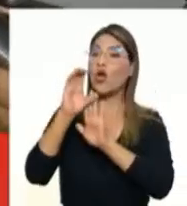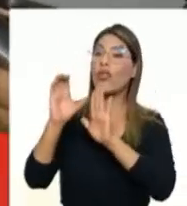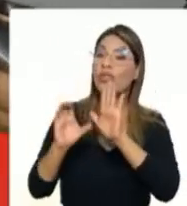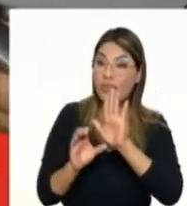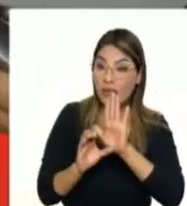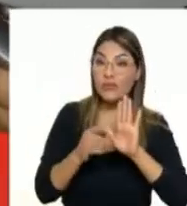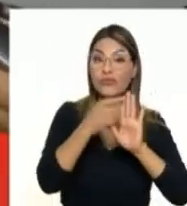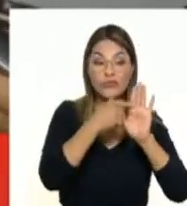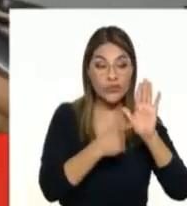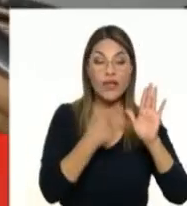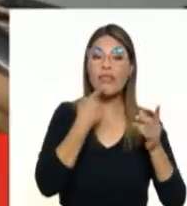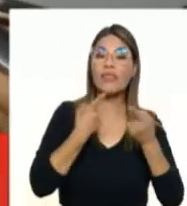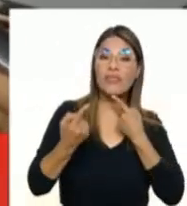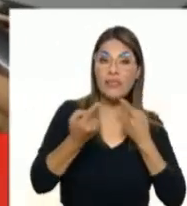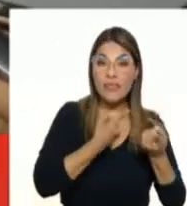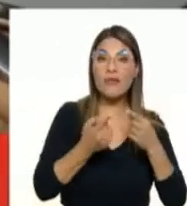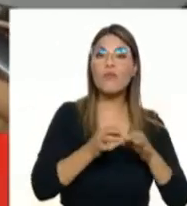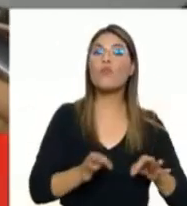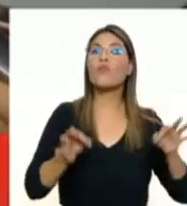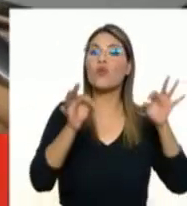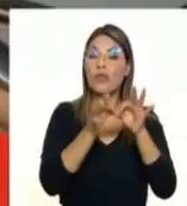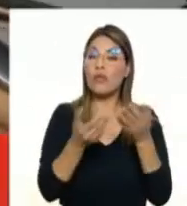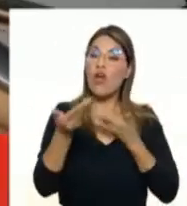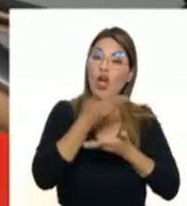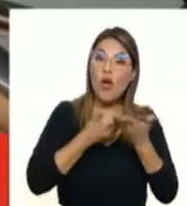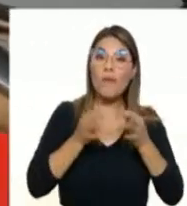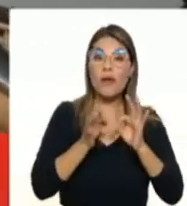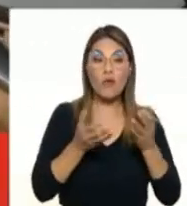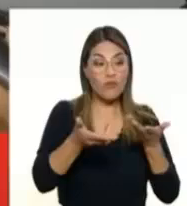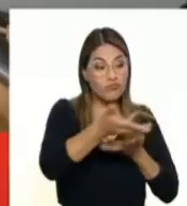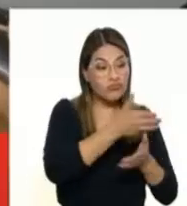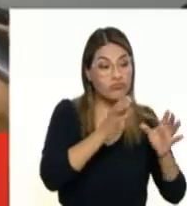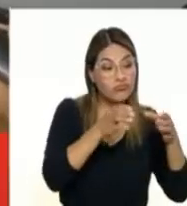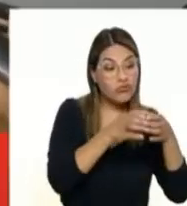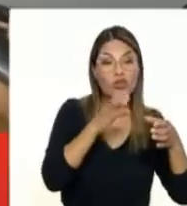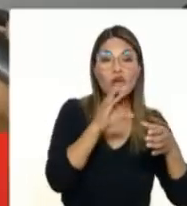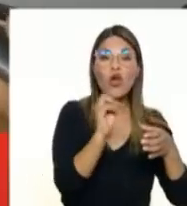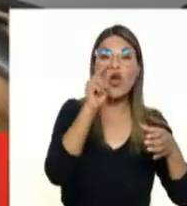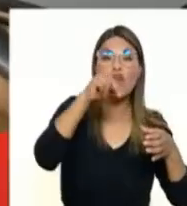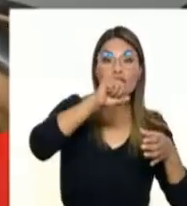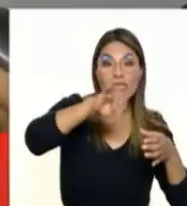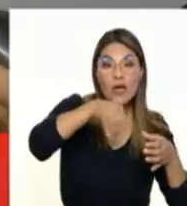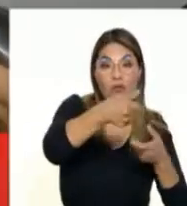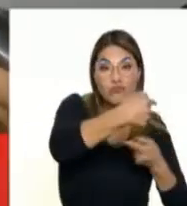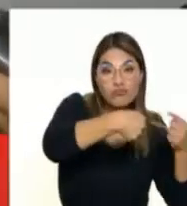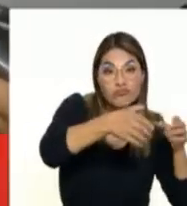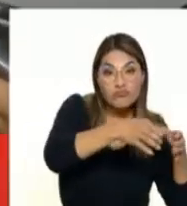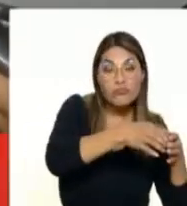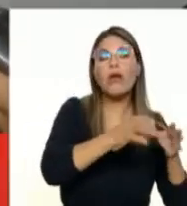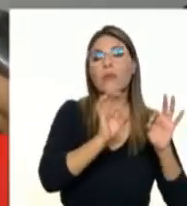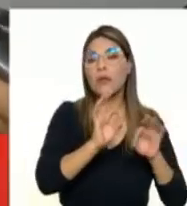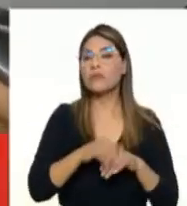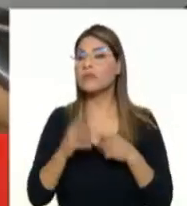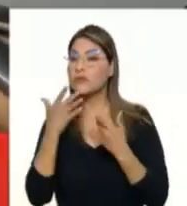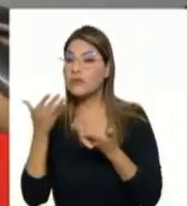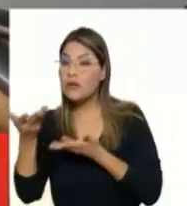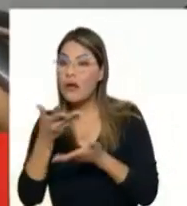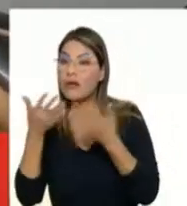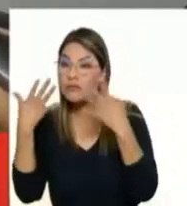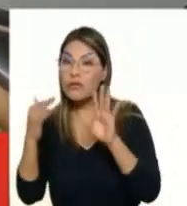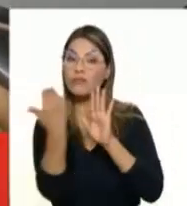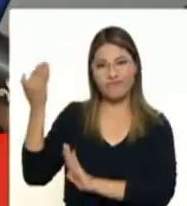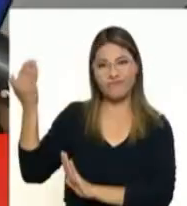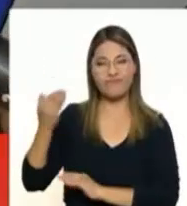para poder tratar el aumento de la remuneración mínima vital. Pero lamentablemente no llegaron a ningún